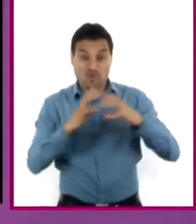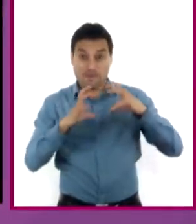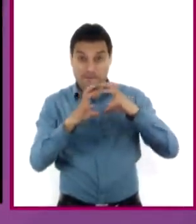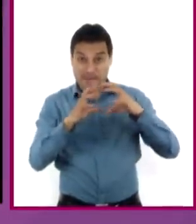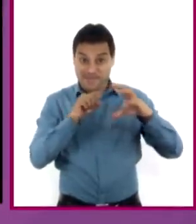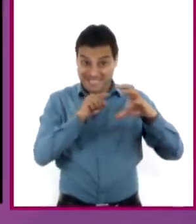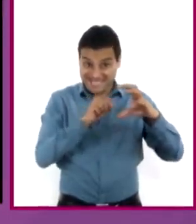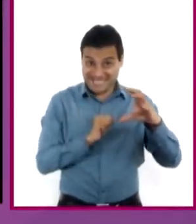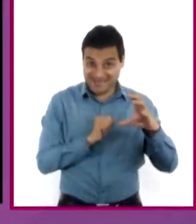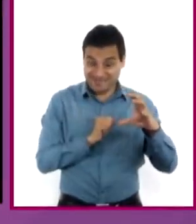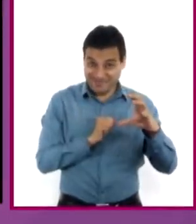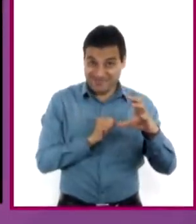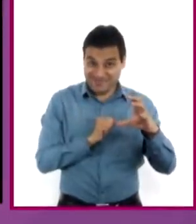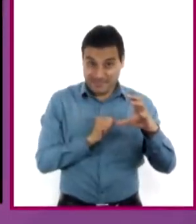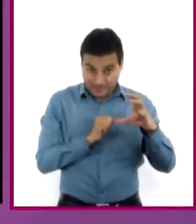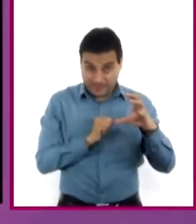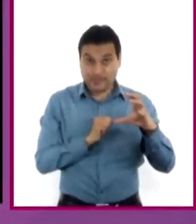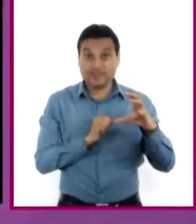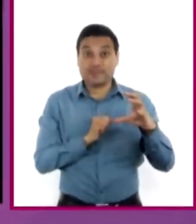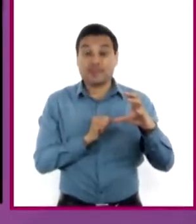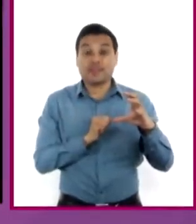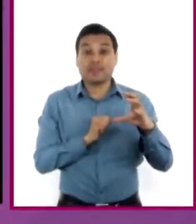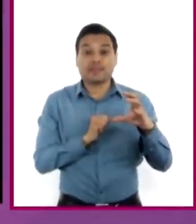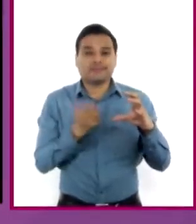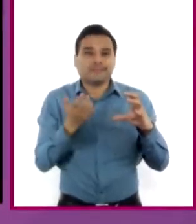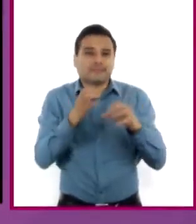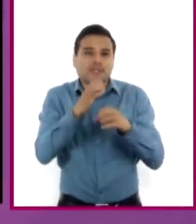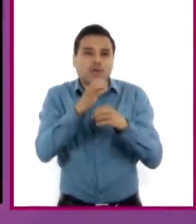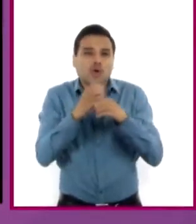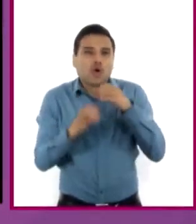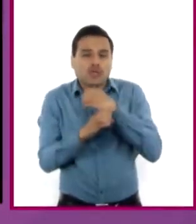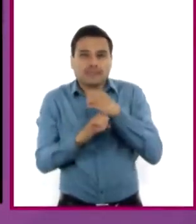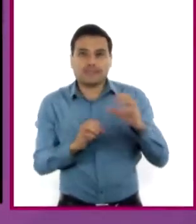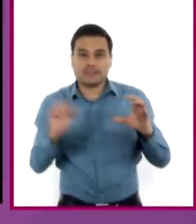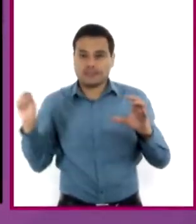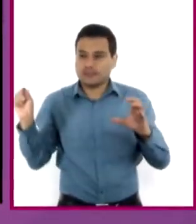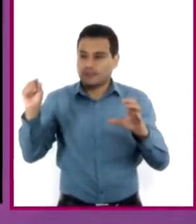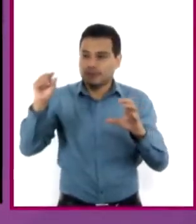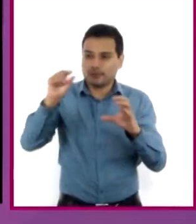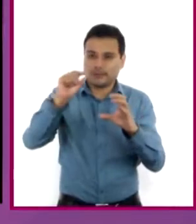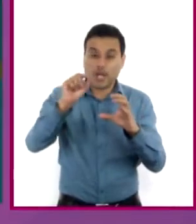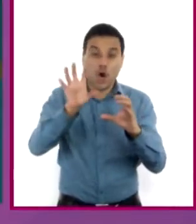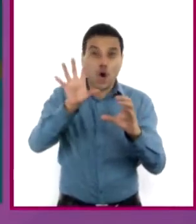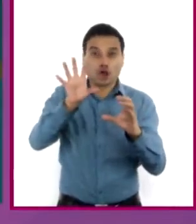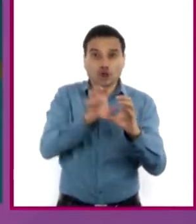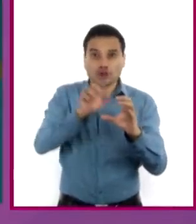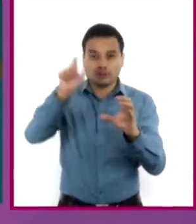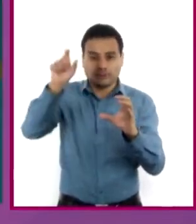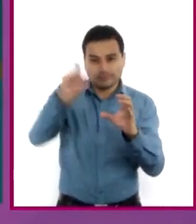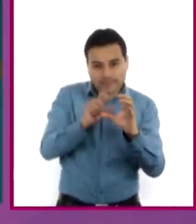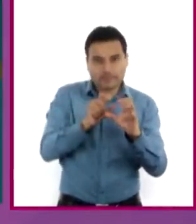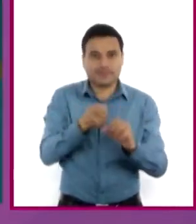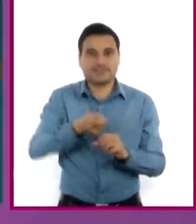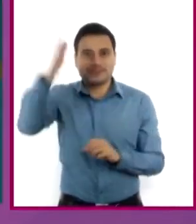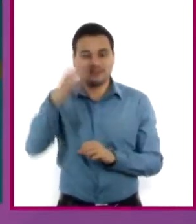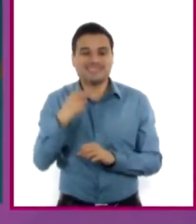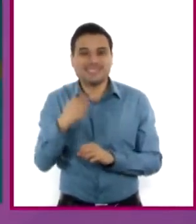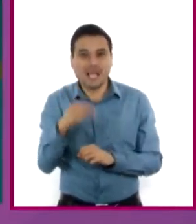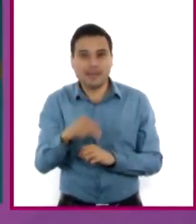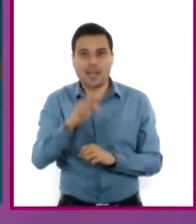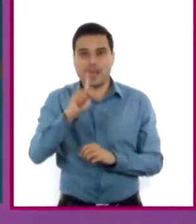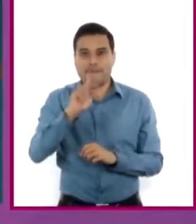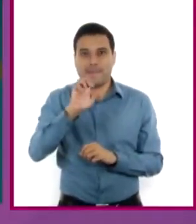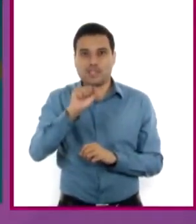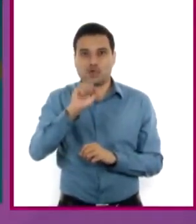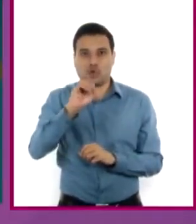un cuerpo en la cercanía de la superficie terrestre se conoce como peso. Dicha fuerza apunta siempre